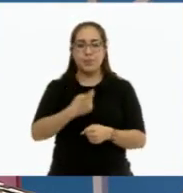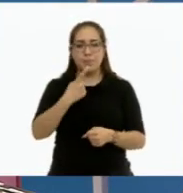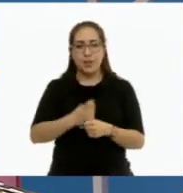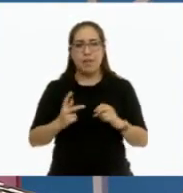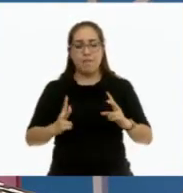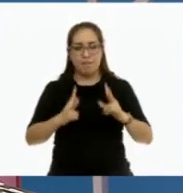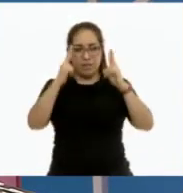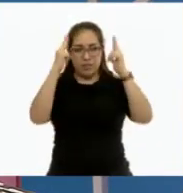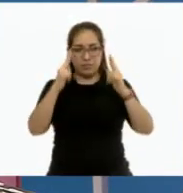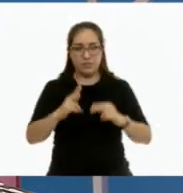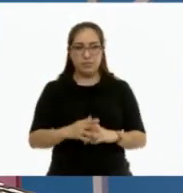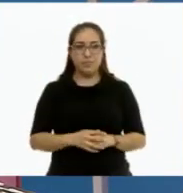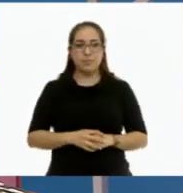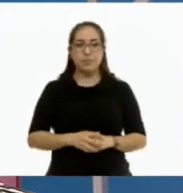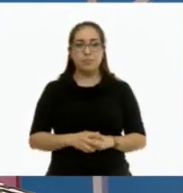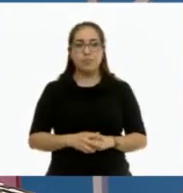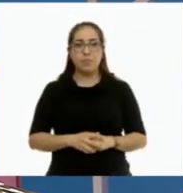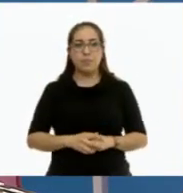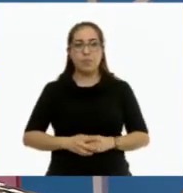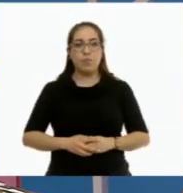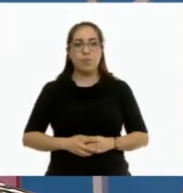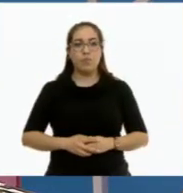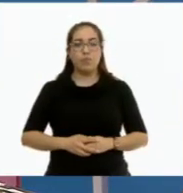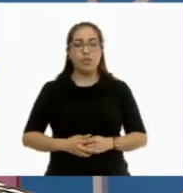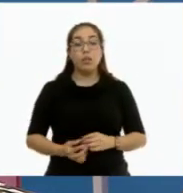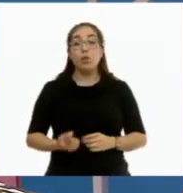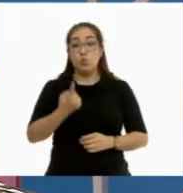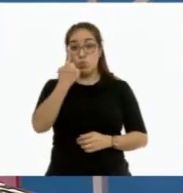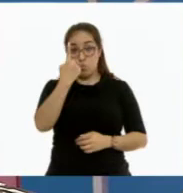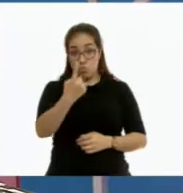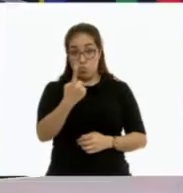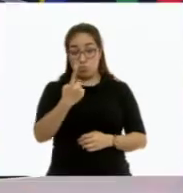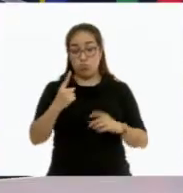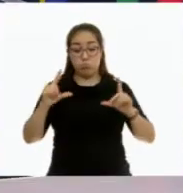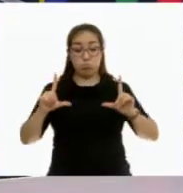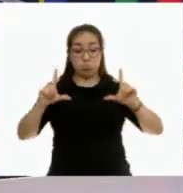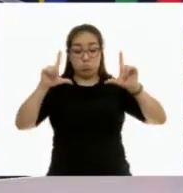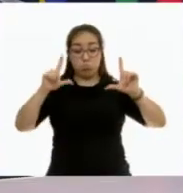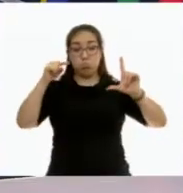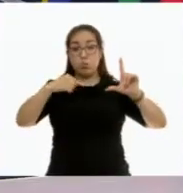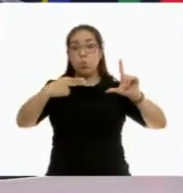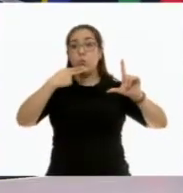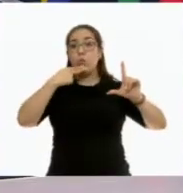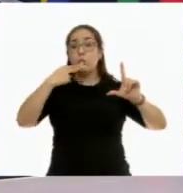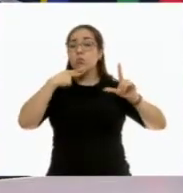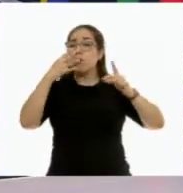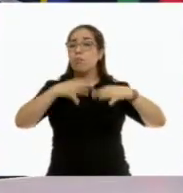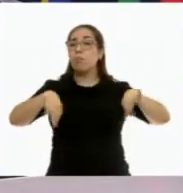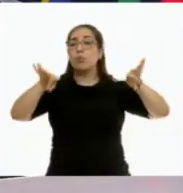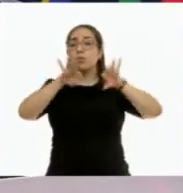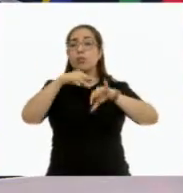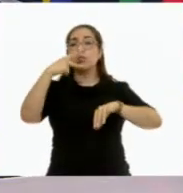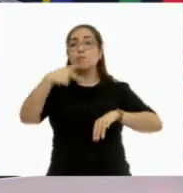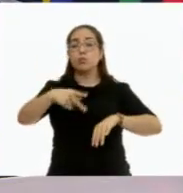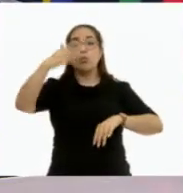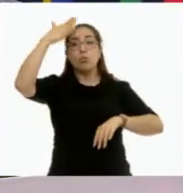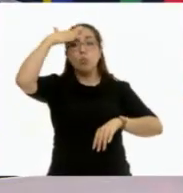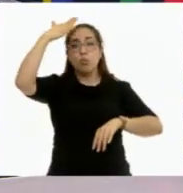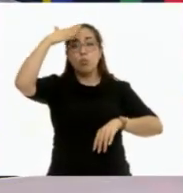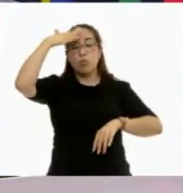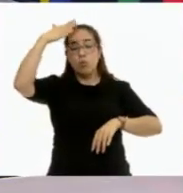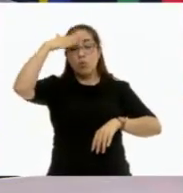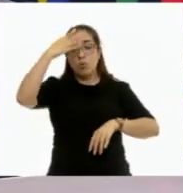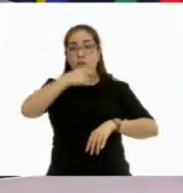ver, pongan mucha atención. Es un formato que presenta las ideas considerando su jerarquía y relaciona la